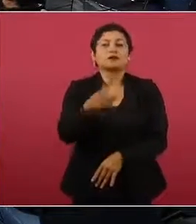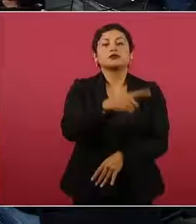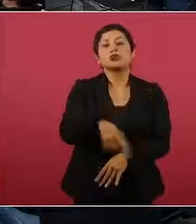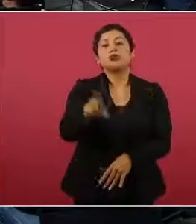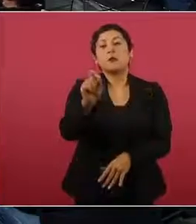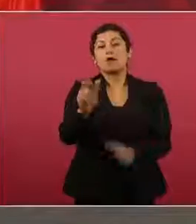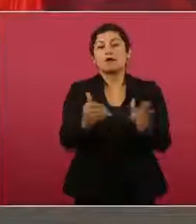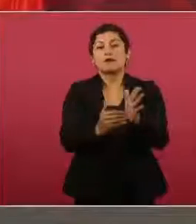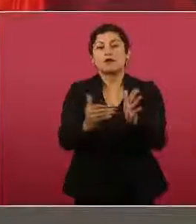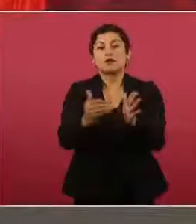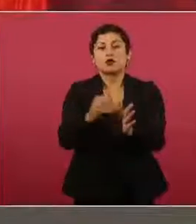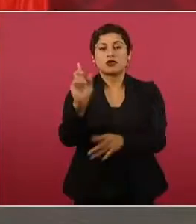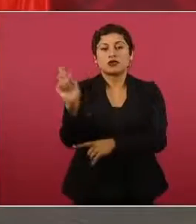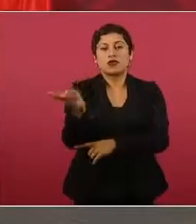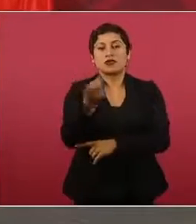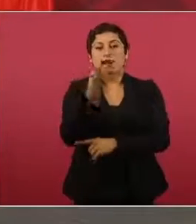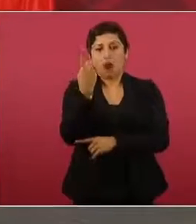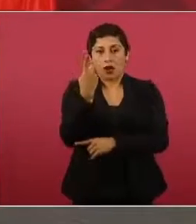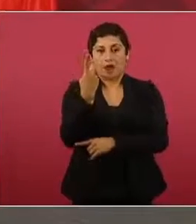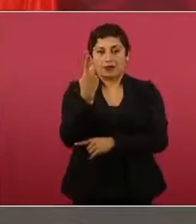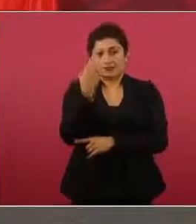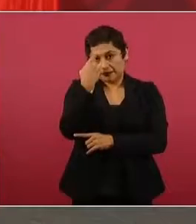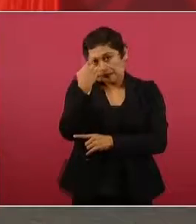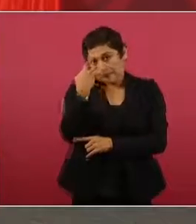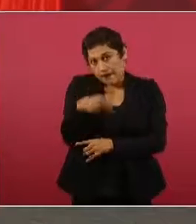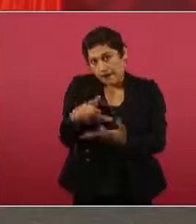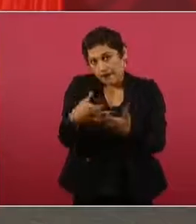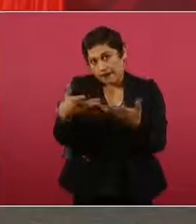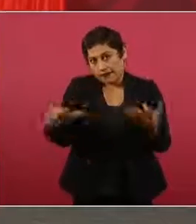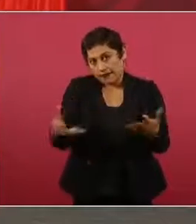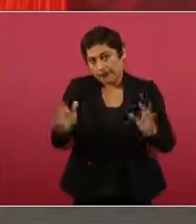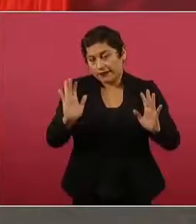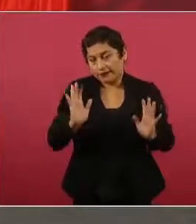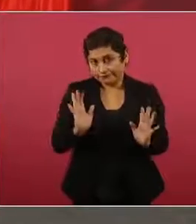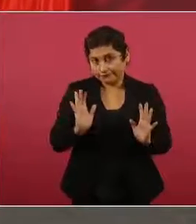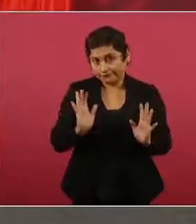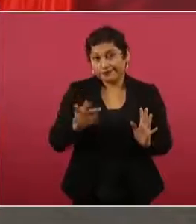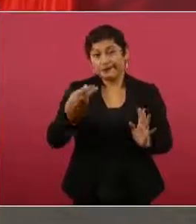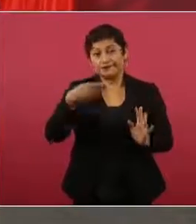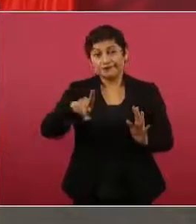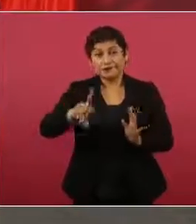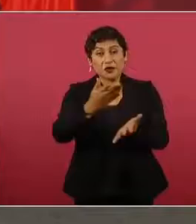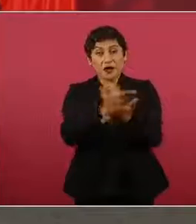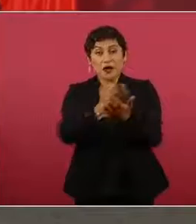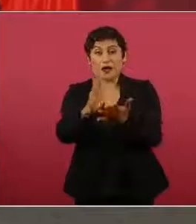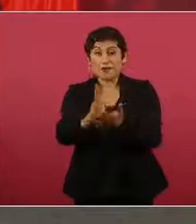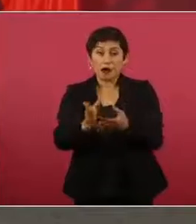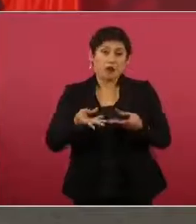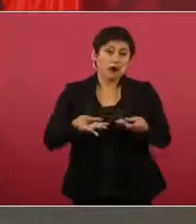dólares por el terreno, pero además se siguió invirtiendo